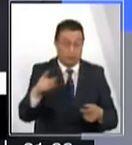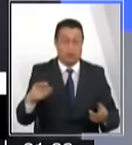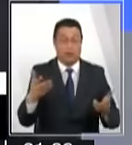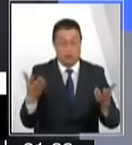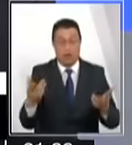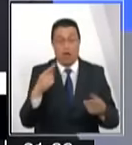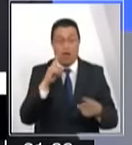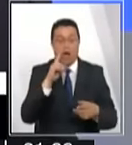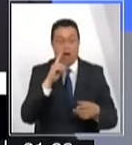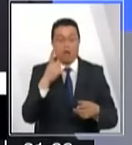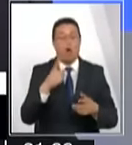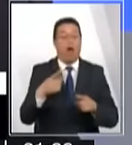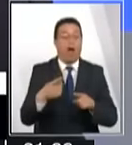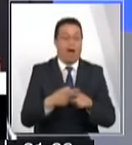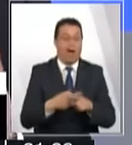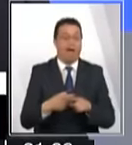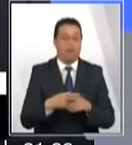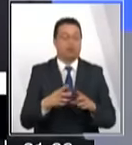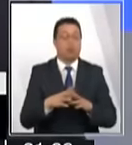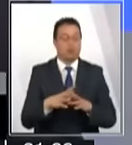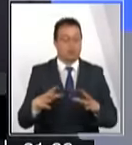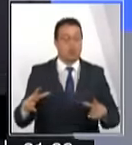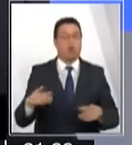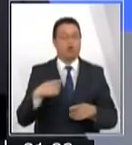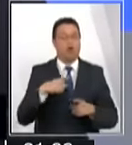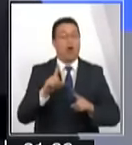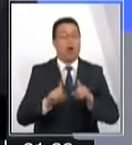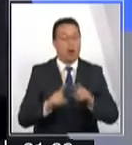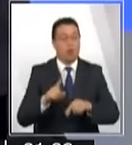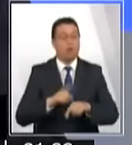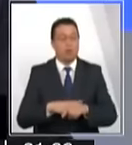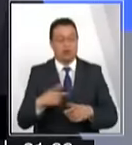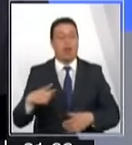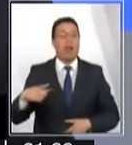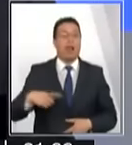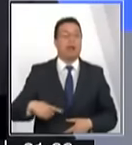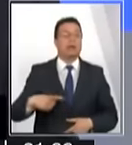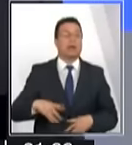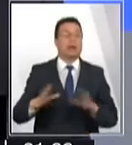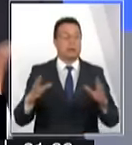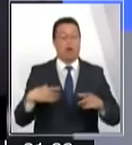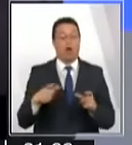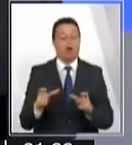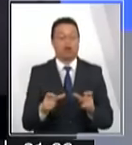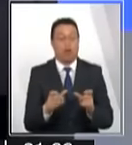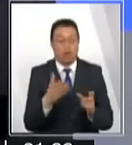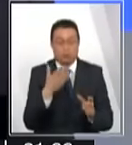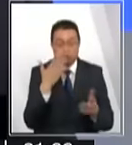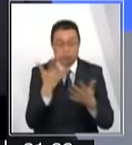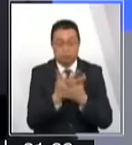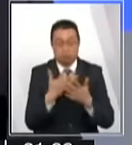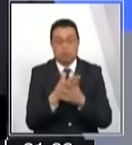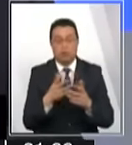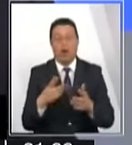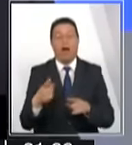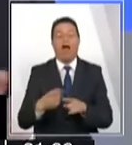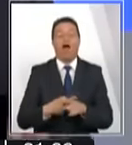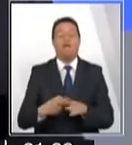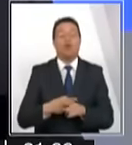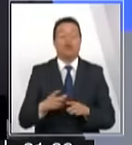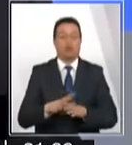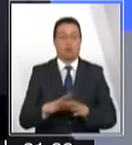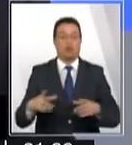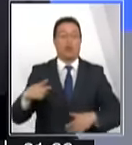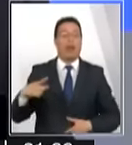un abuso excesivo que se da en ciertos momentos A veces se relajan más los controles aumenta el el abuso y otras veces